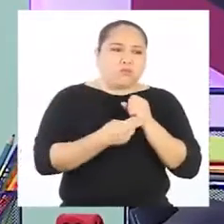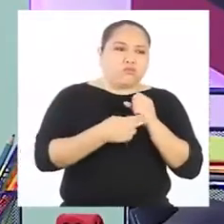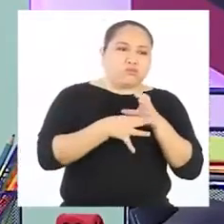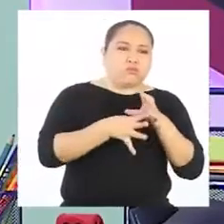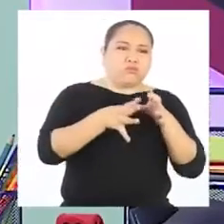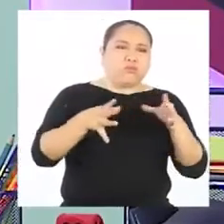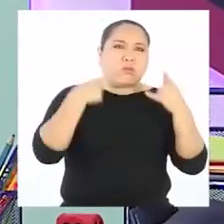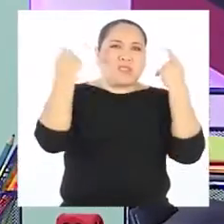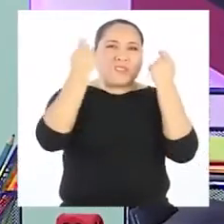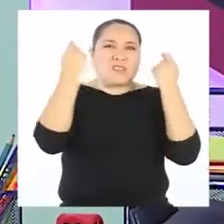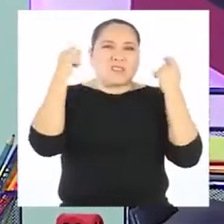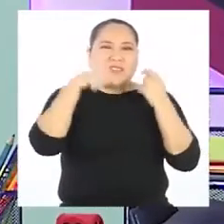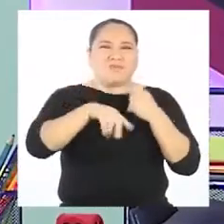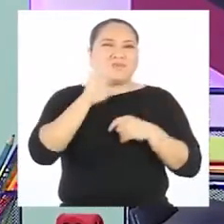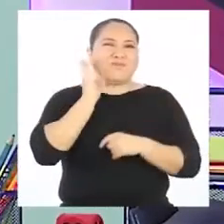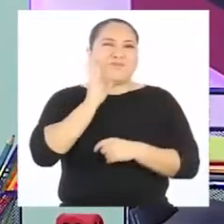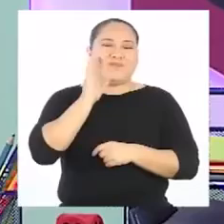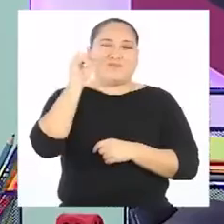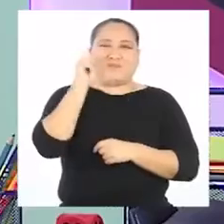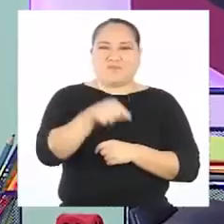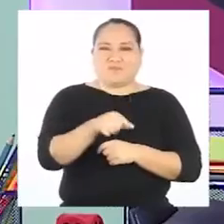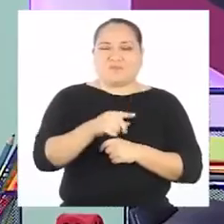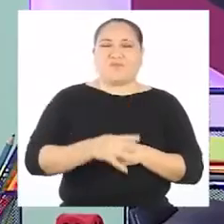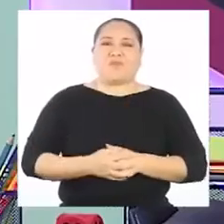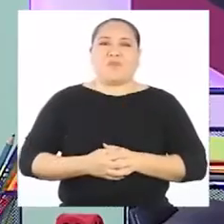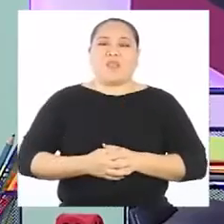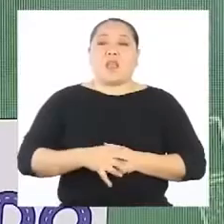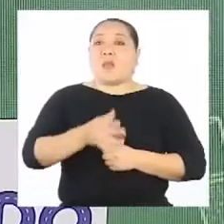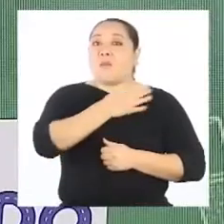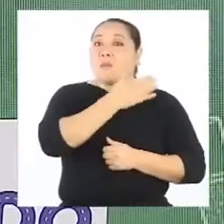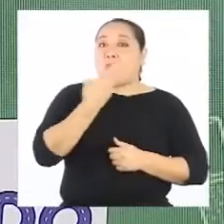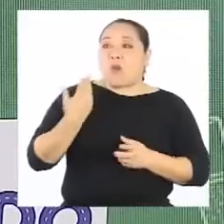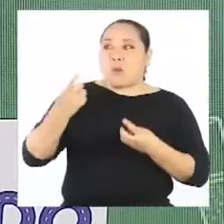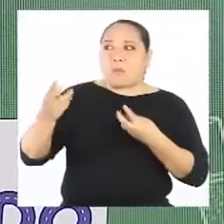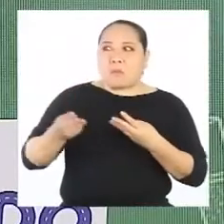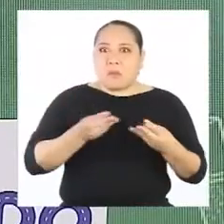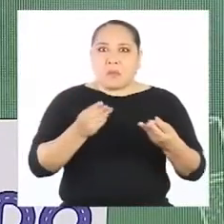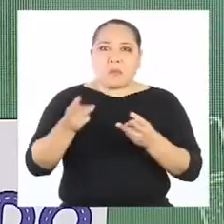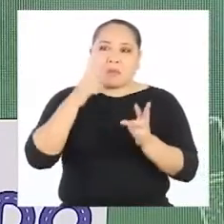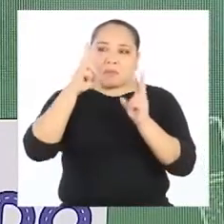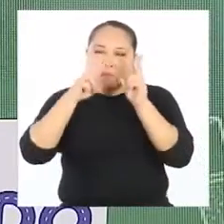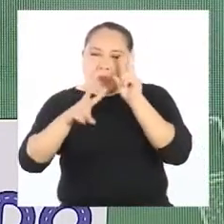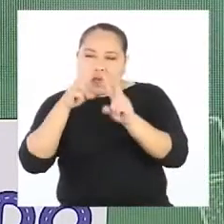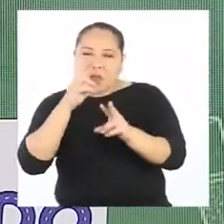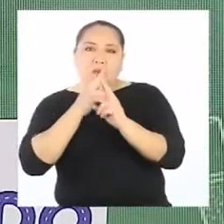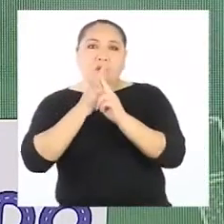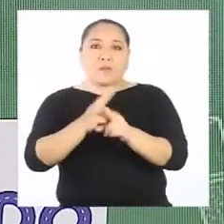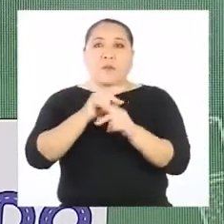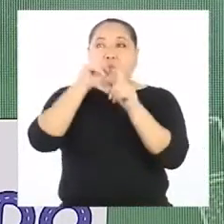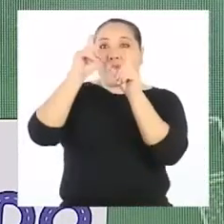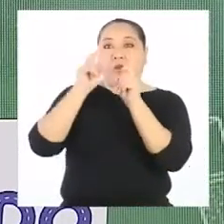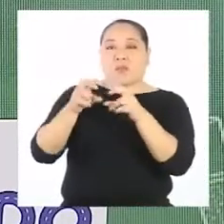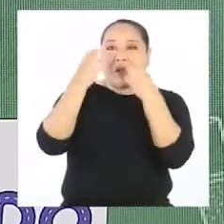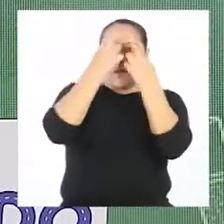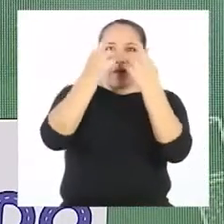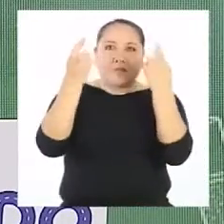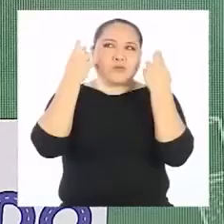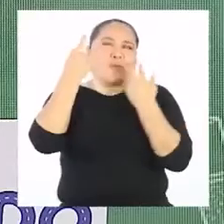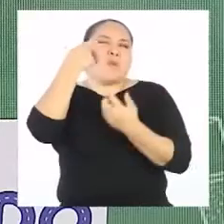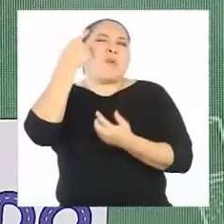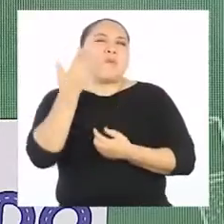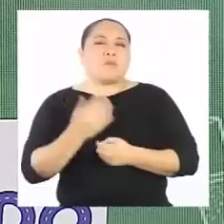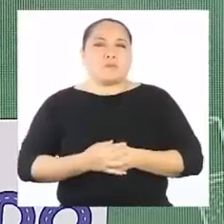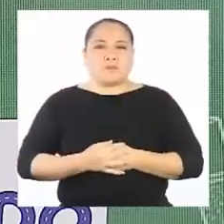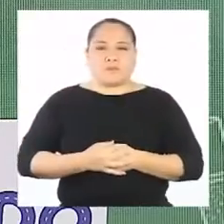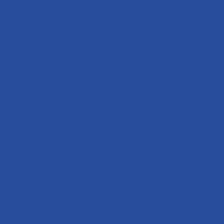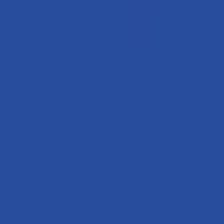las festividades y que pueden resultar contaminantes? La mejor forma de obtener una respuesta es preguntándole a la promo